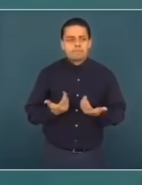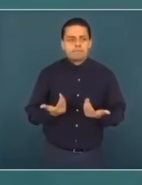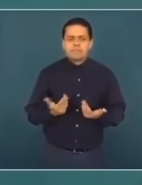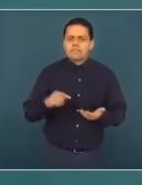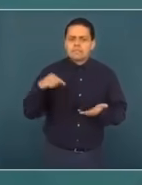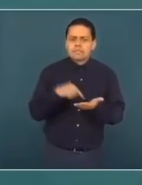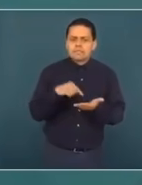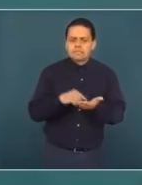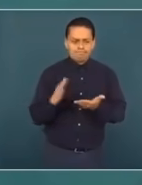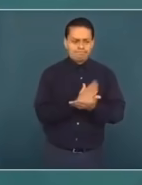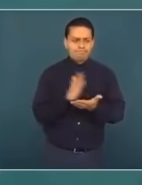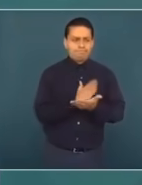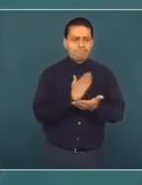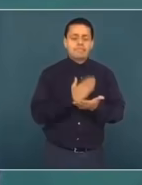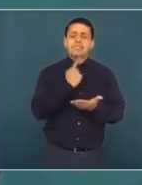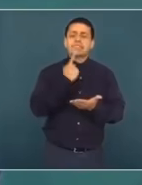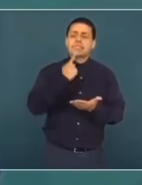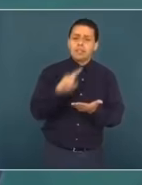una denuncia